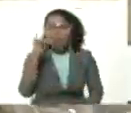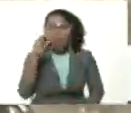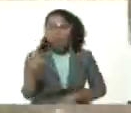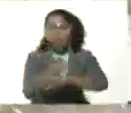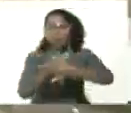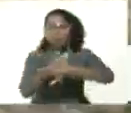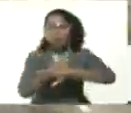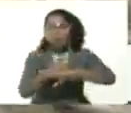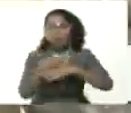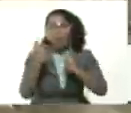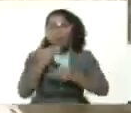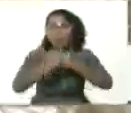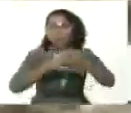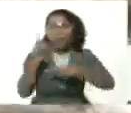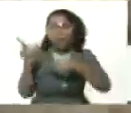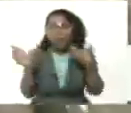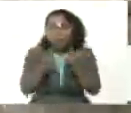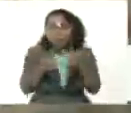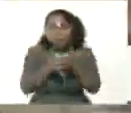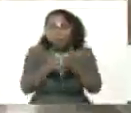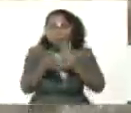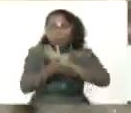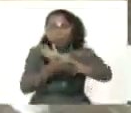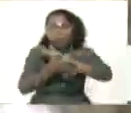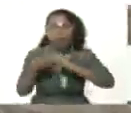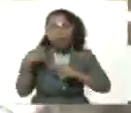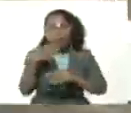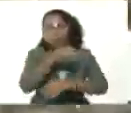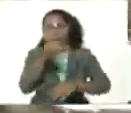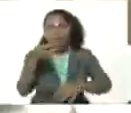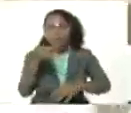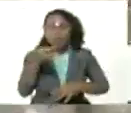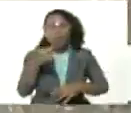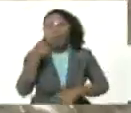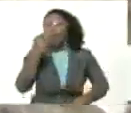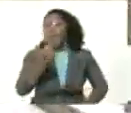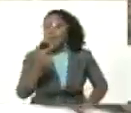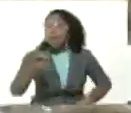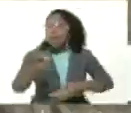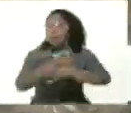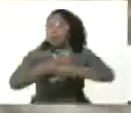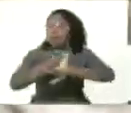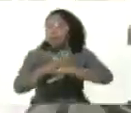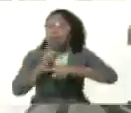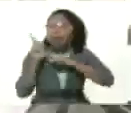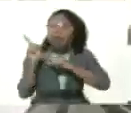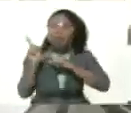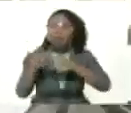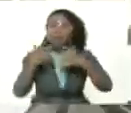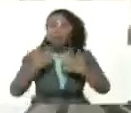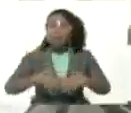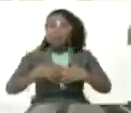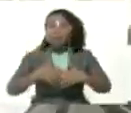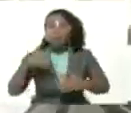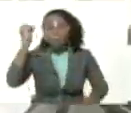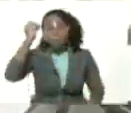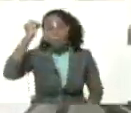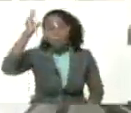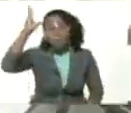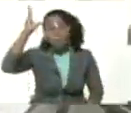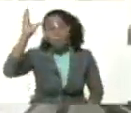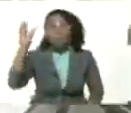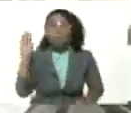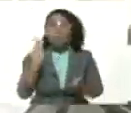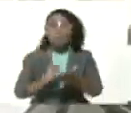gobierno para con este sector. Exactamente como lo dice el gobernador, Esto es una planta con una capacidad